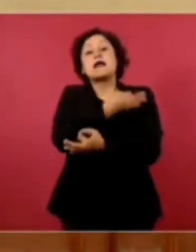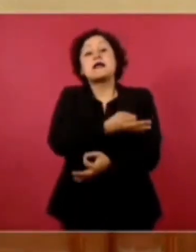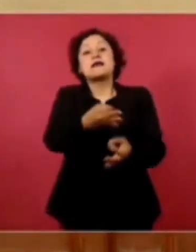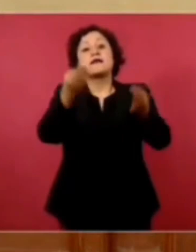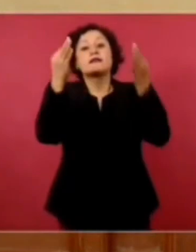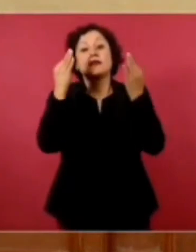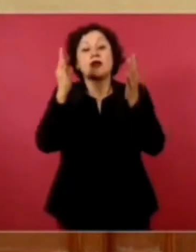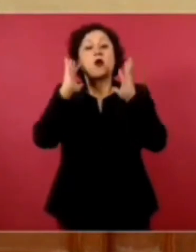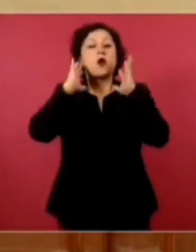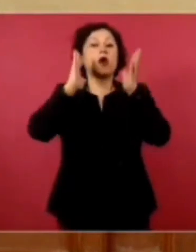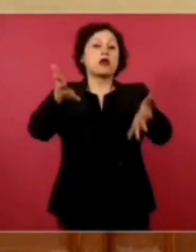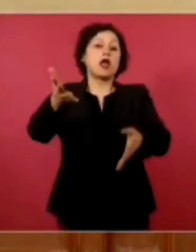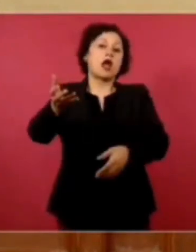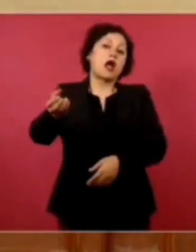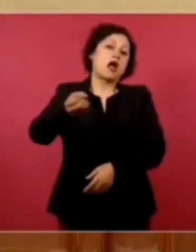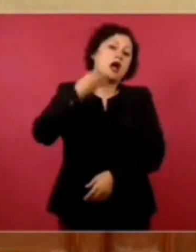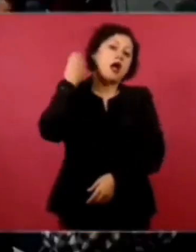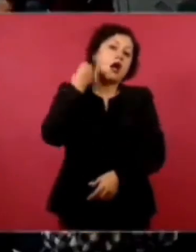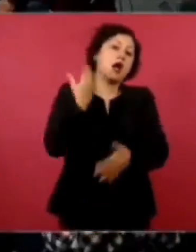y que entonces